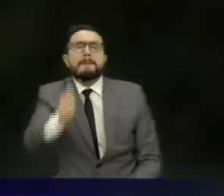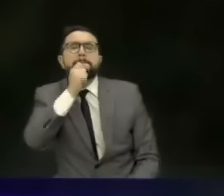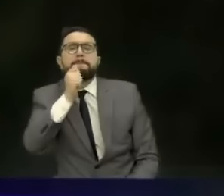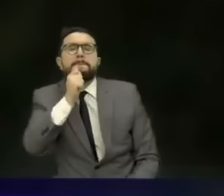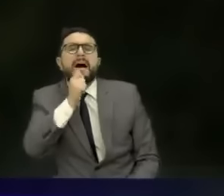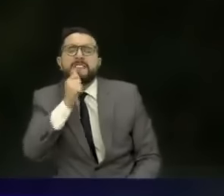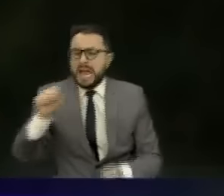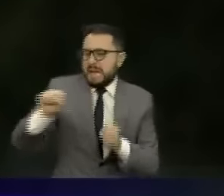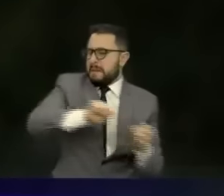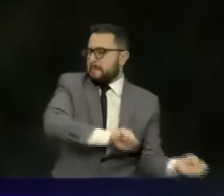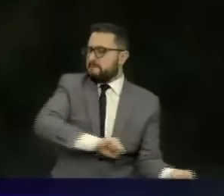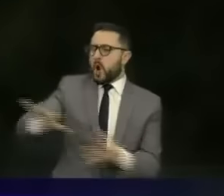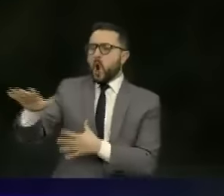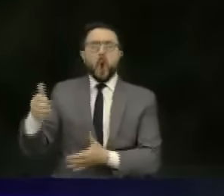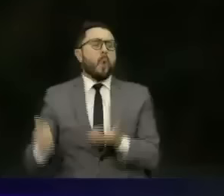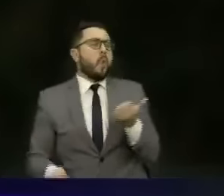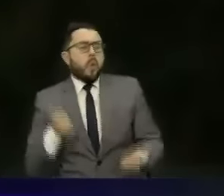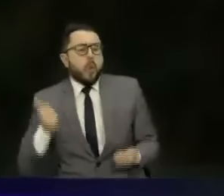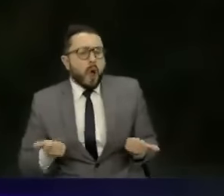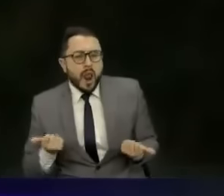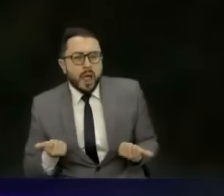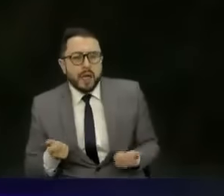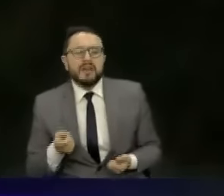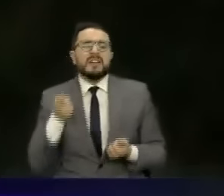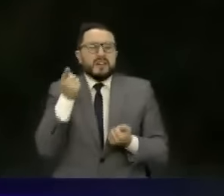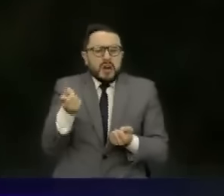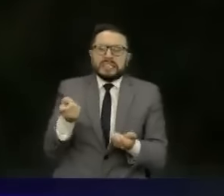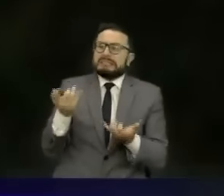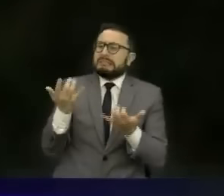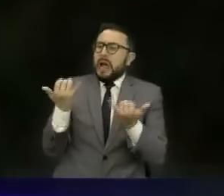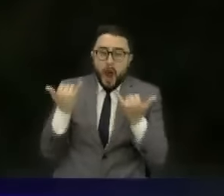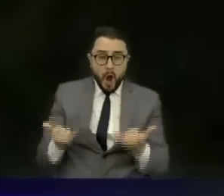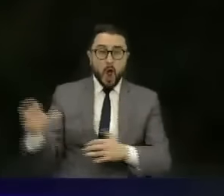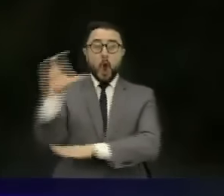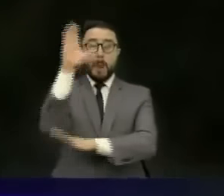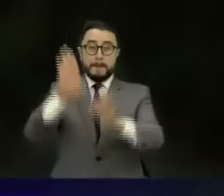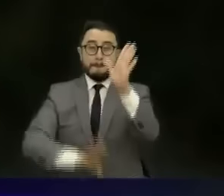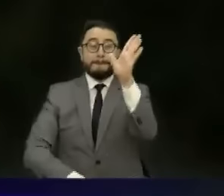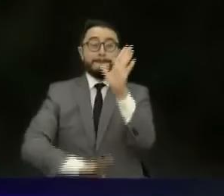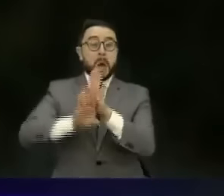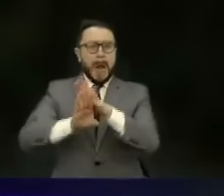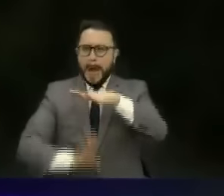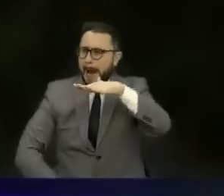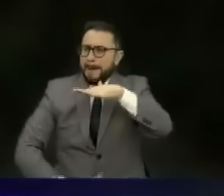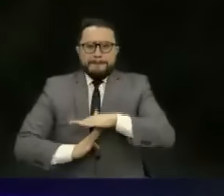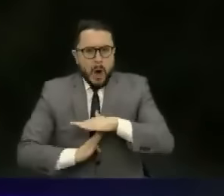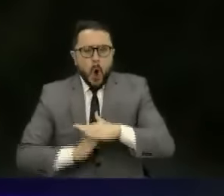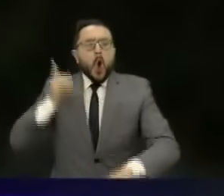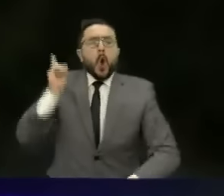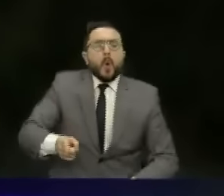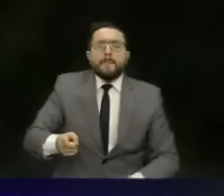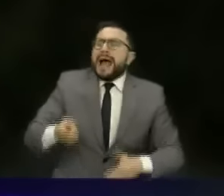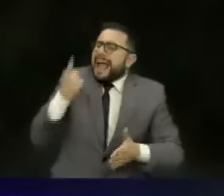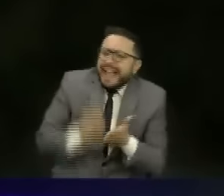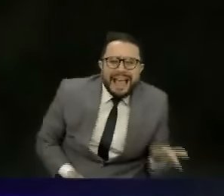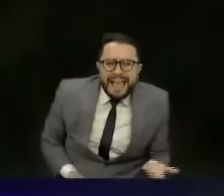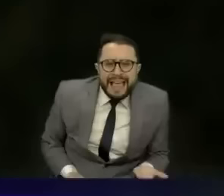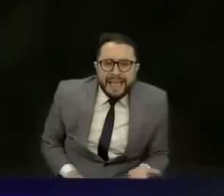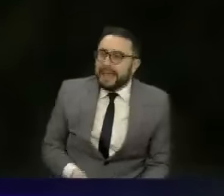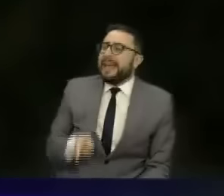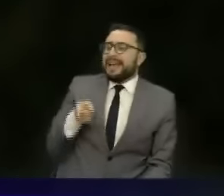y ahogan y ahorcan la posibilidad del desarrollo nacional? Ya no es propiamente, y no lo